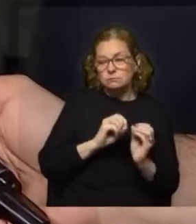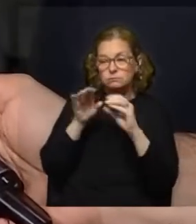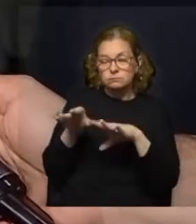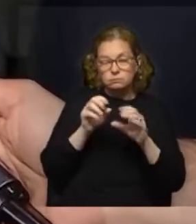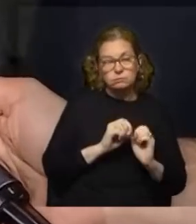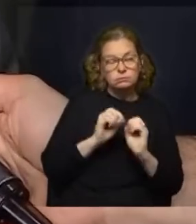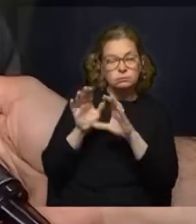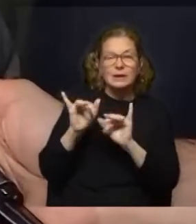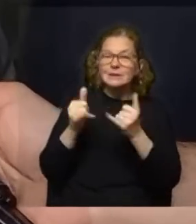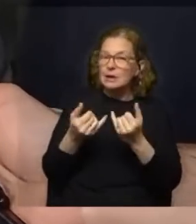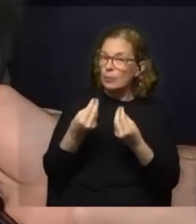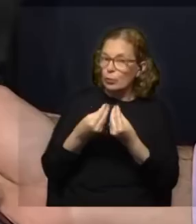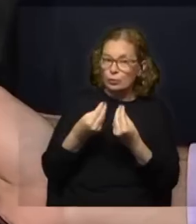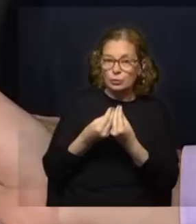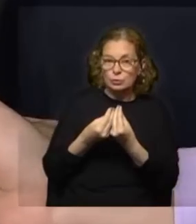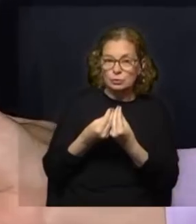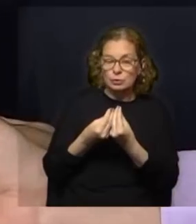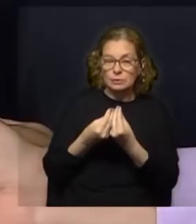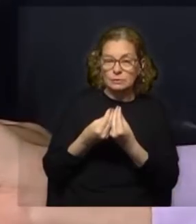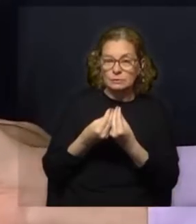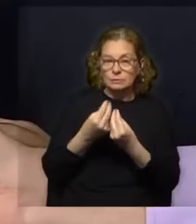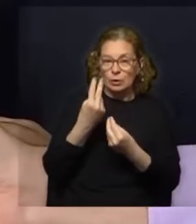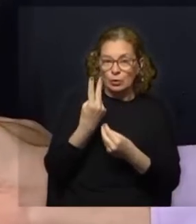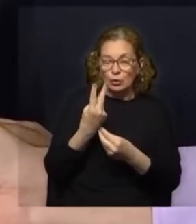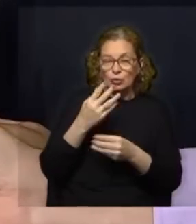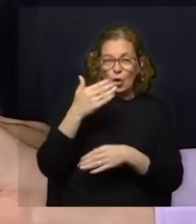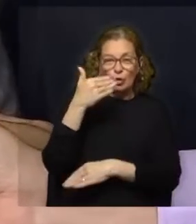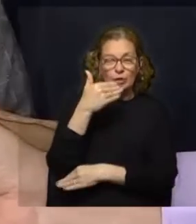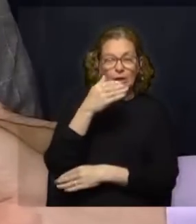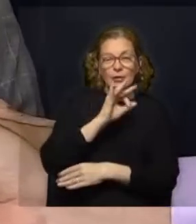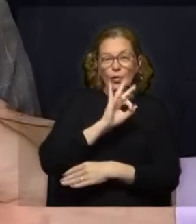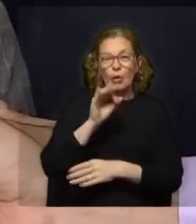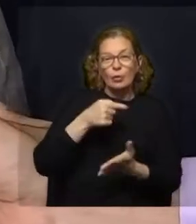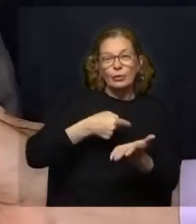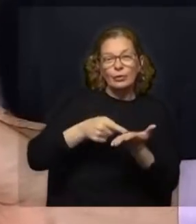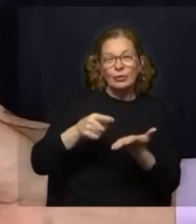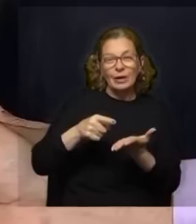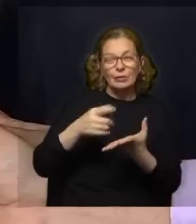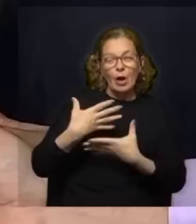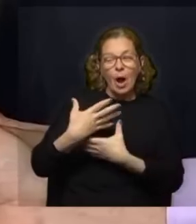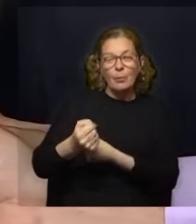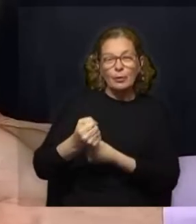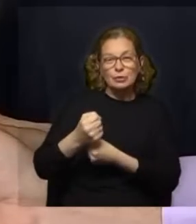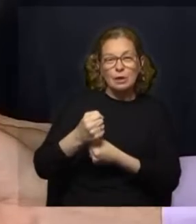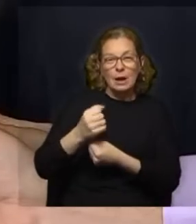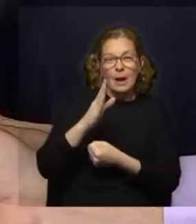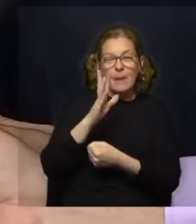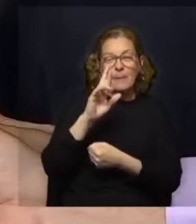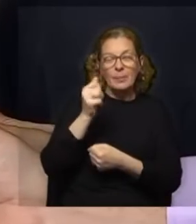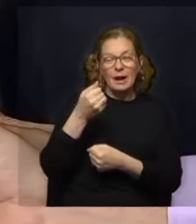ya la gran mayoría están o en dos hoteles o en un centro de contingencia en el Prado